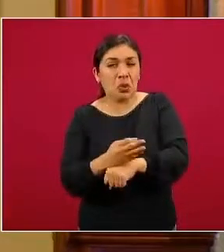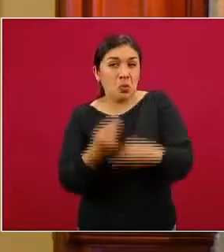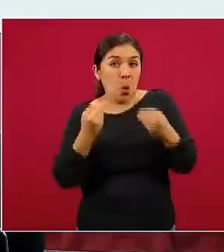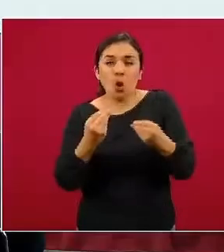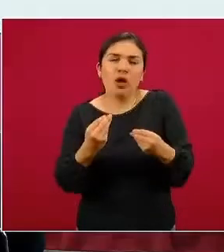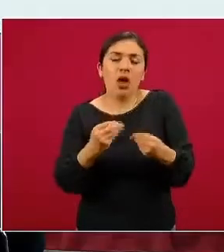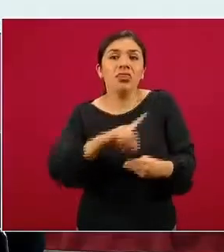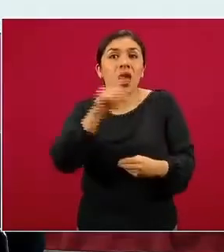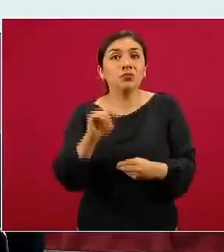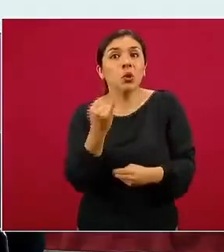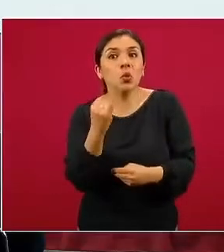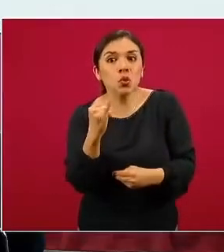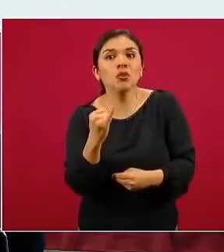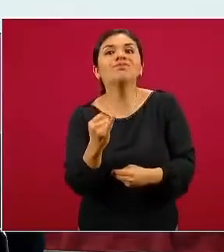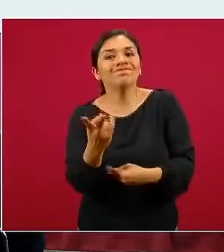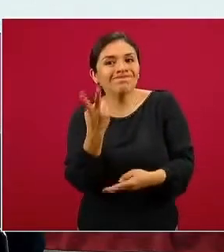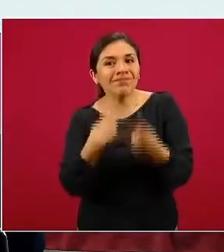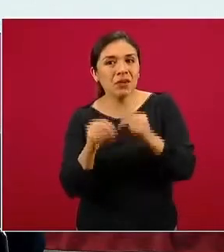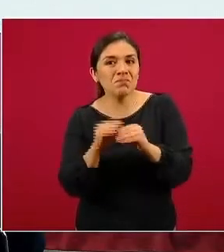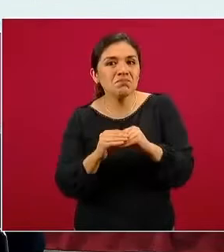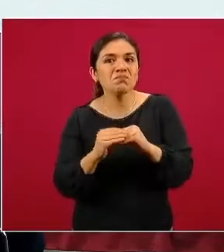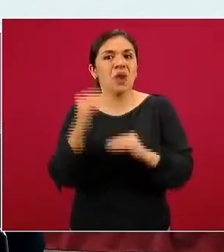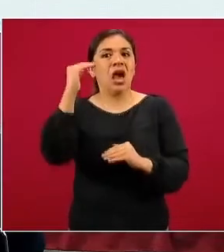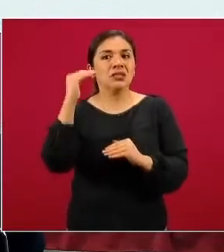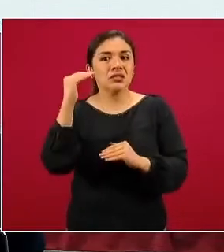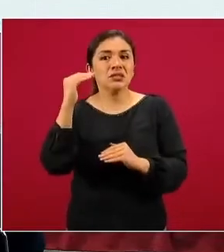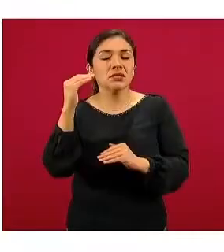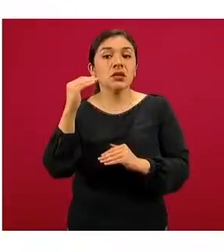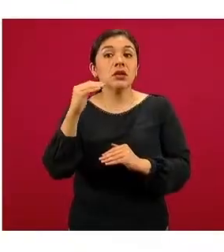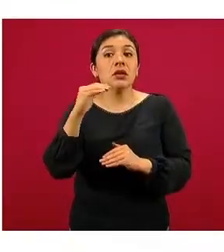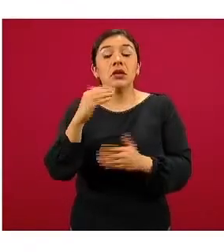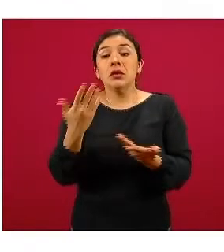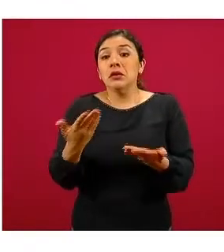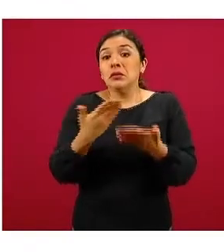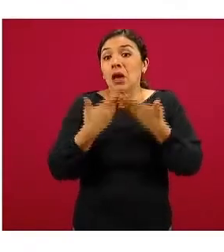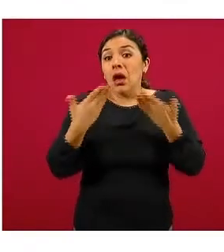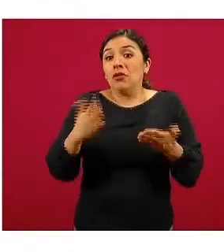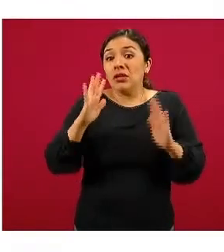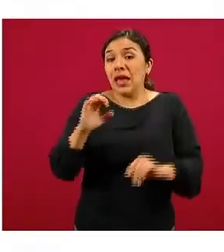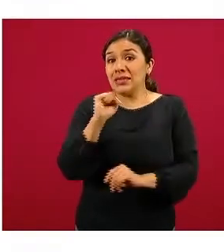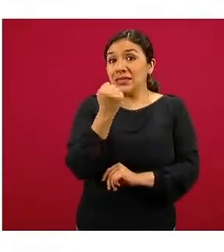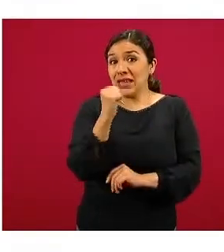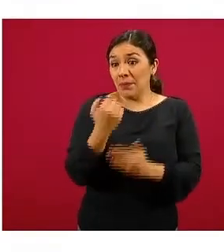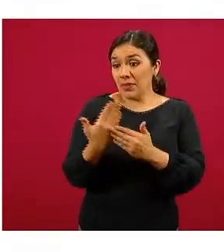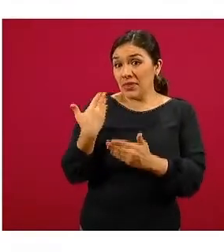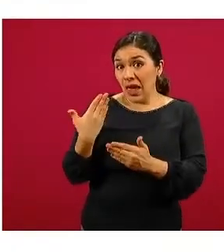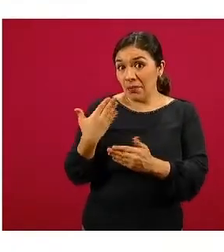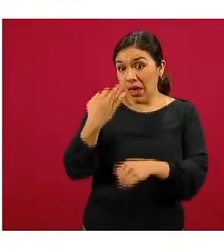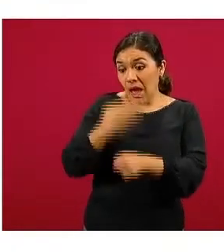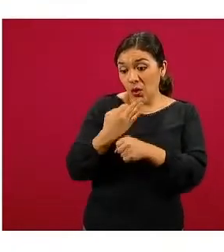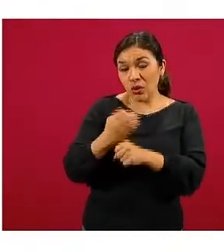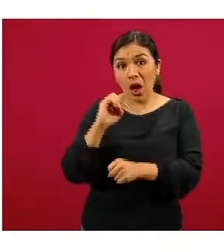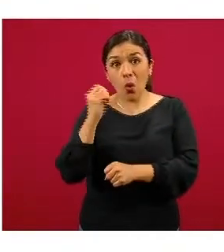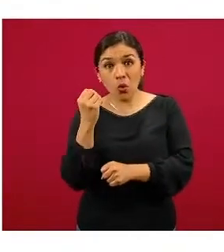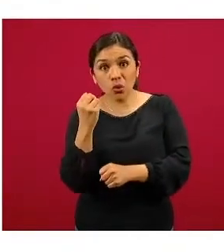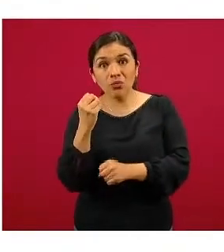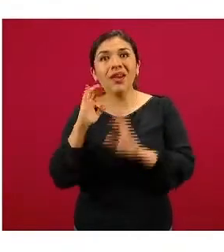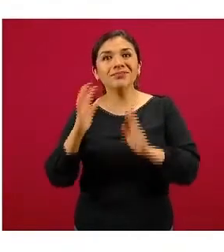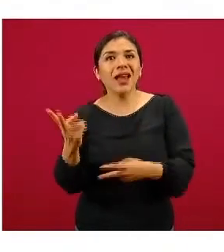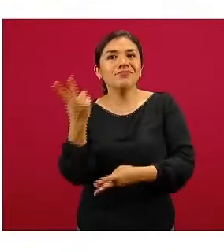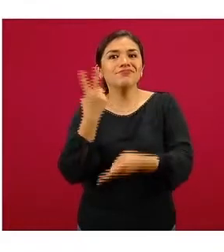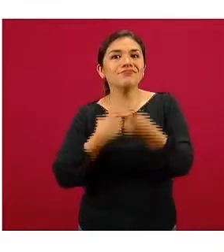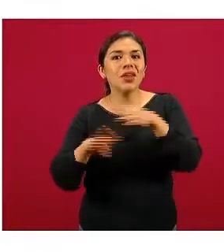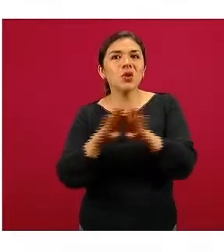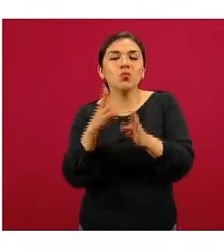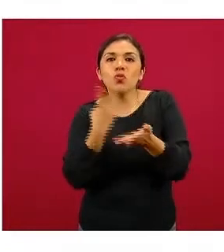ya para junio inicia un incremento más importante y prácticamente en septiembre y hasta lo que va de octubre empieza a